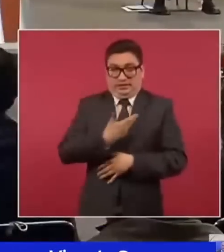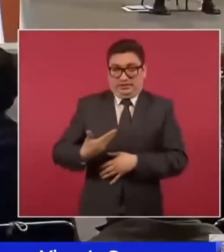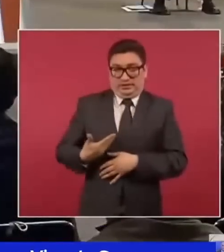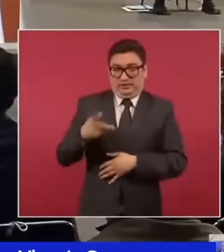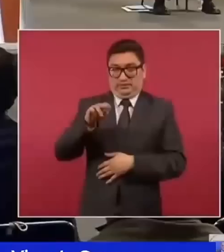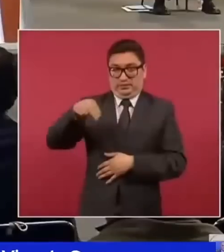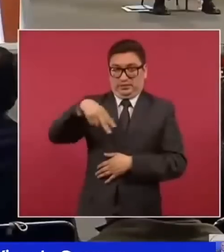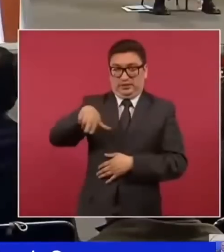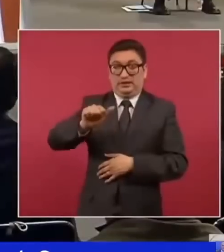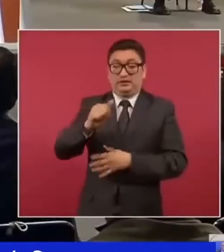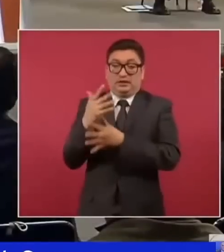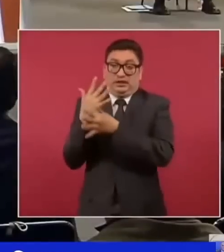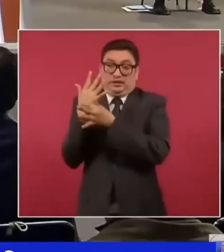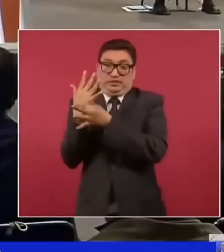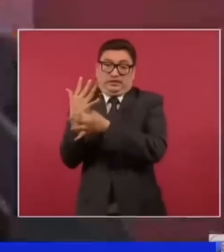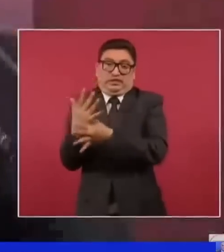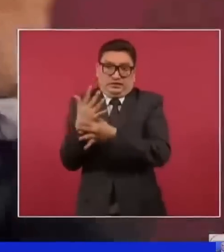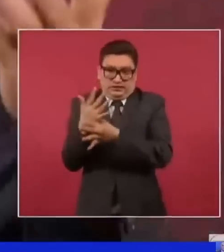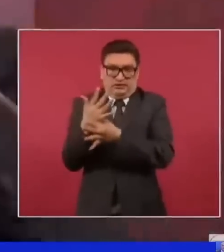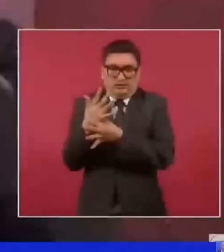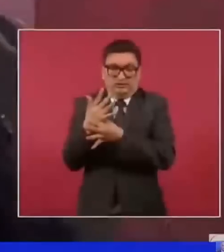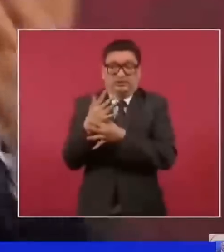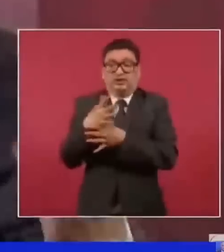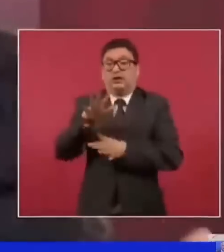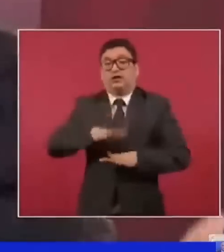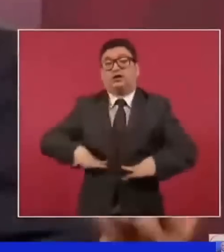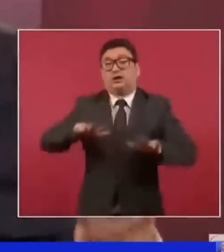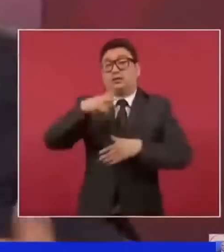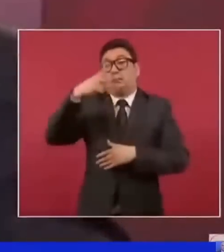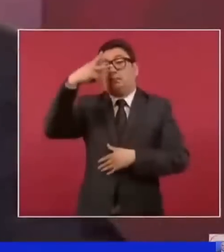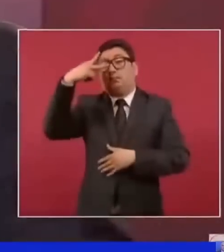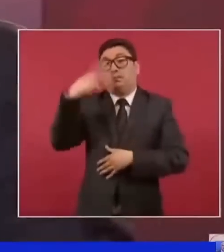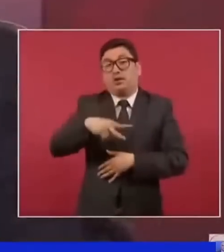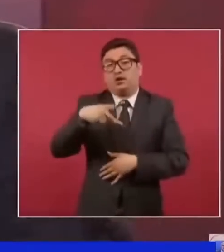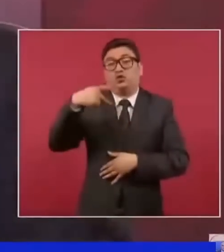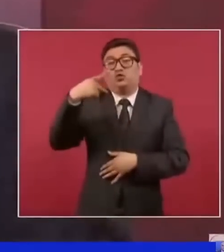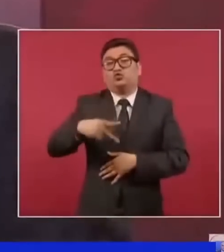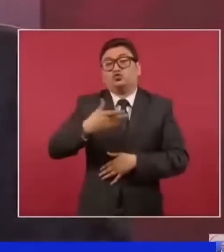que la corrupción era parte de la cultura del pueblo de México.